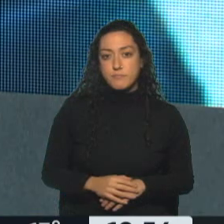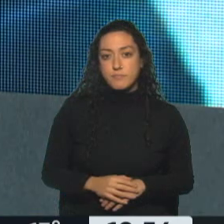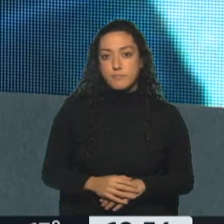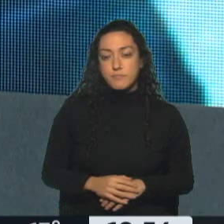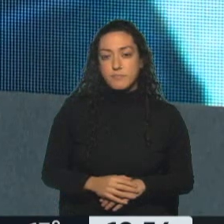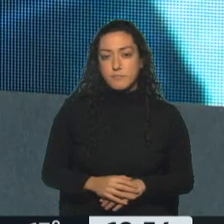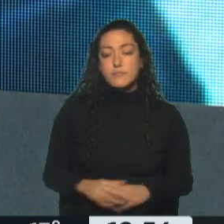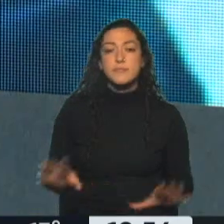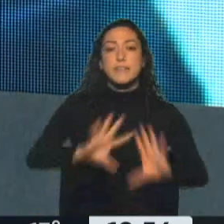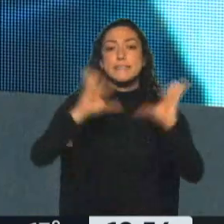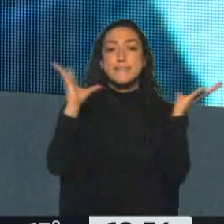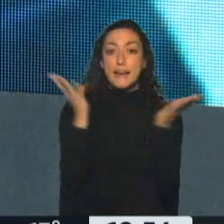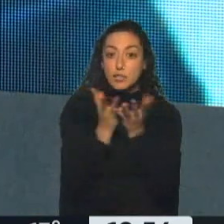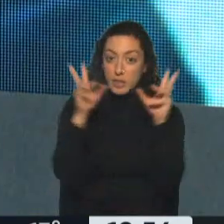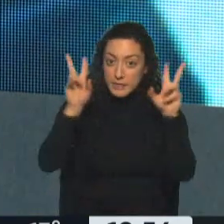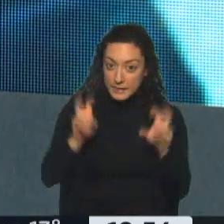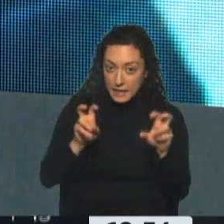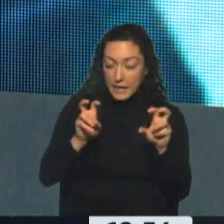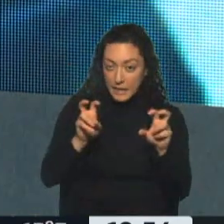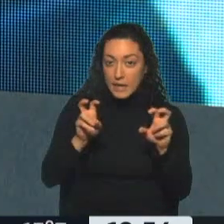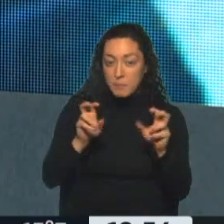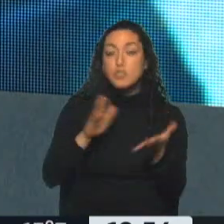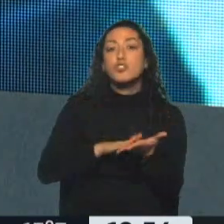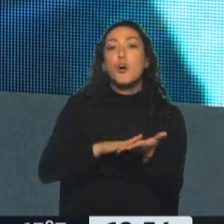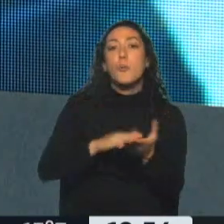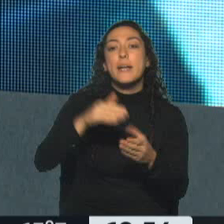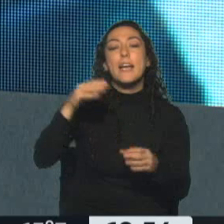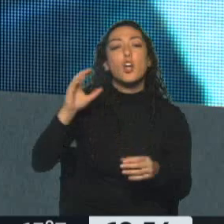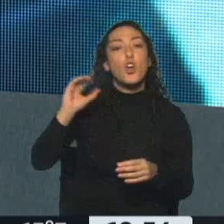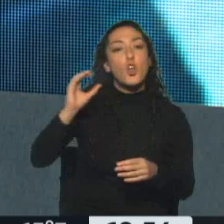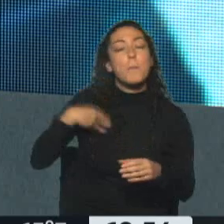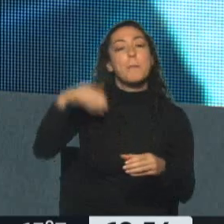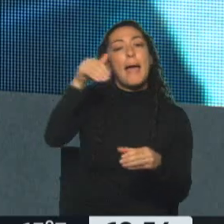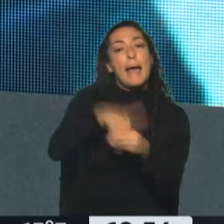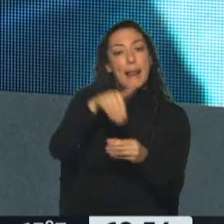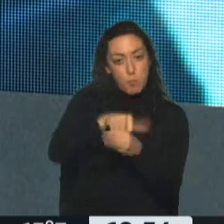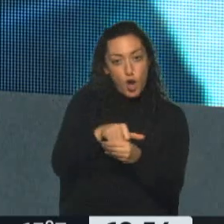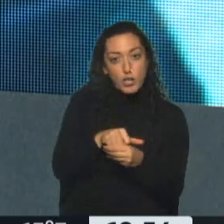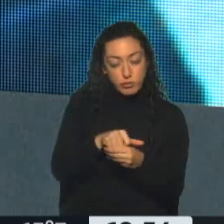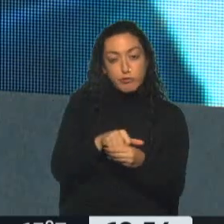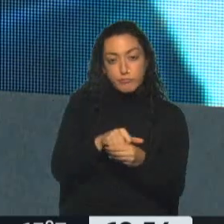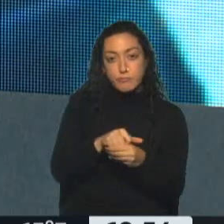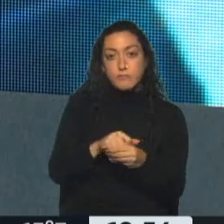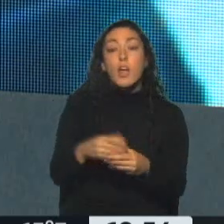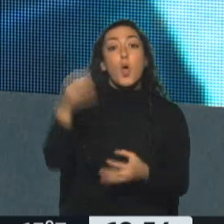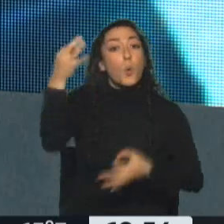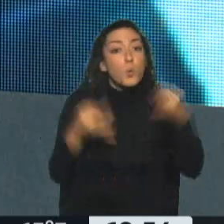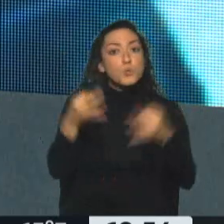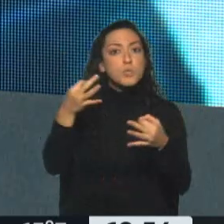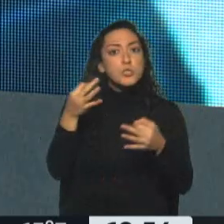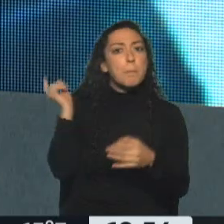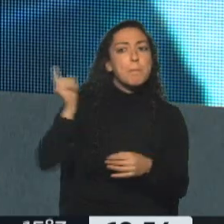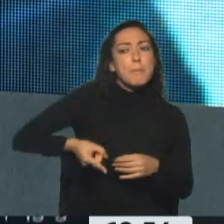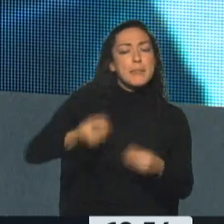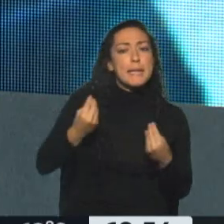plano internacional se viene la segunda vuelta. Hablamos de las elecciones en Colombia, pero a todo esto la justicia obliga a los candidatos